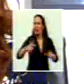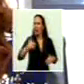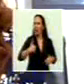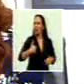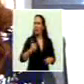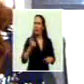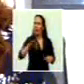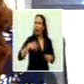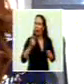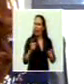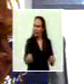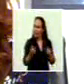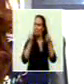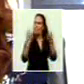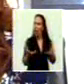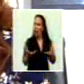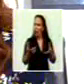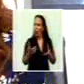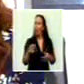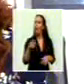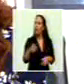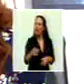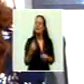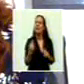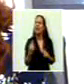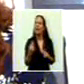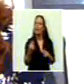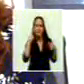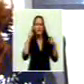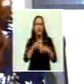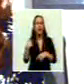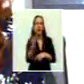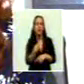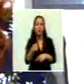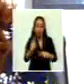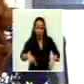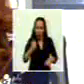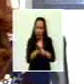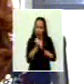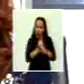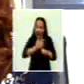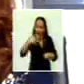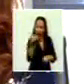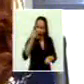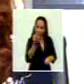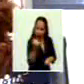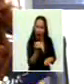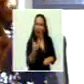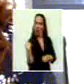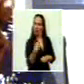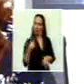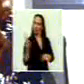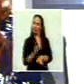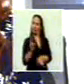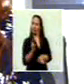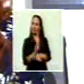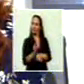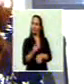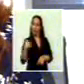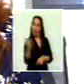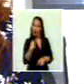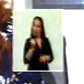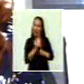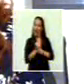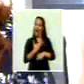cada vez mejor y de poder preservar todas las cosas que hemos hecho porque hemos dejado muchas cosas en este camino,